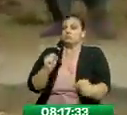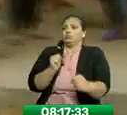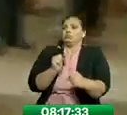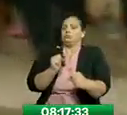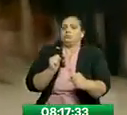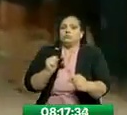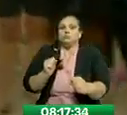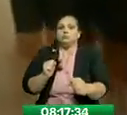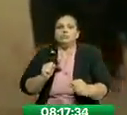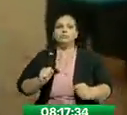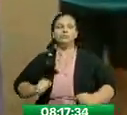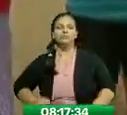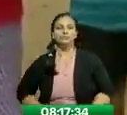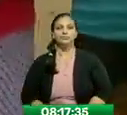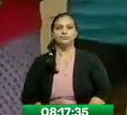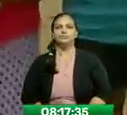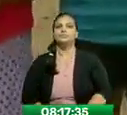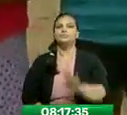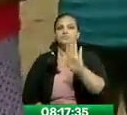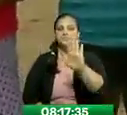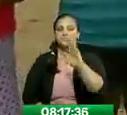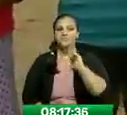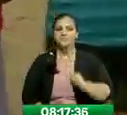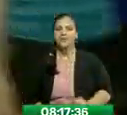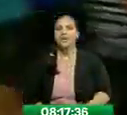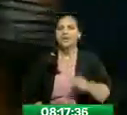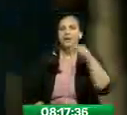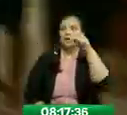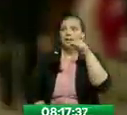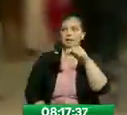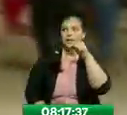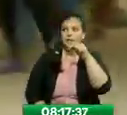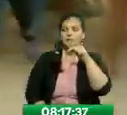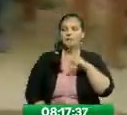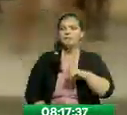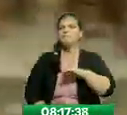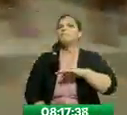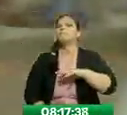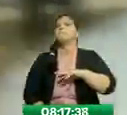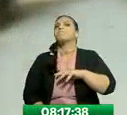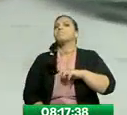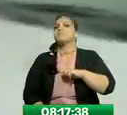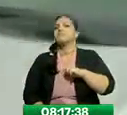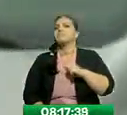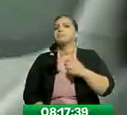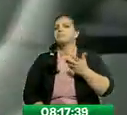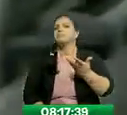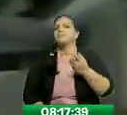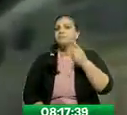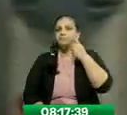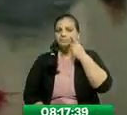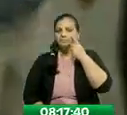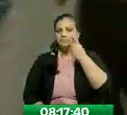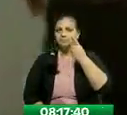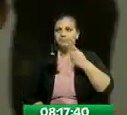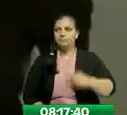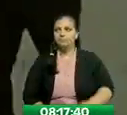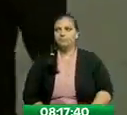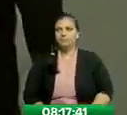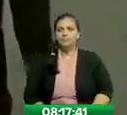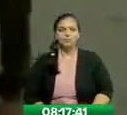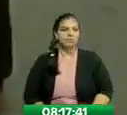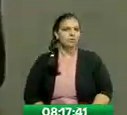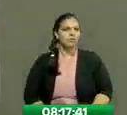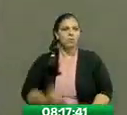pocos minutos se registró un nuevo acto delictivo. Acaban de, póngase de espalda, amigo, para no sacar su